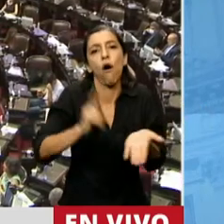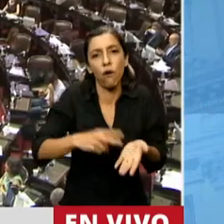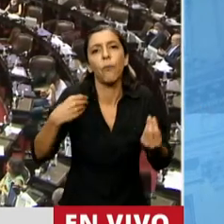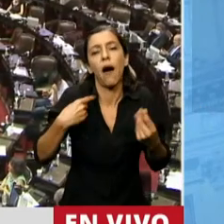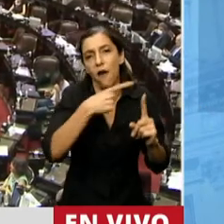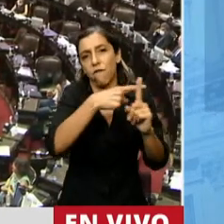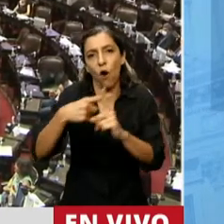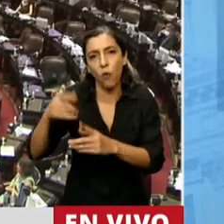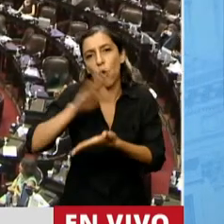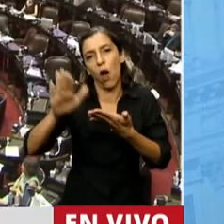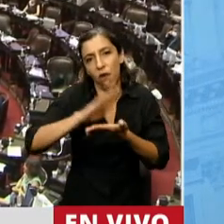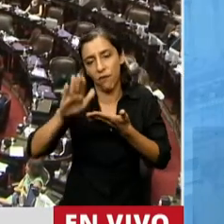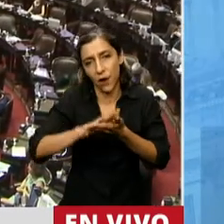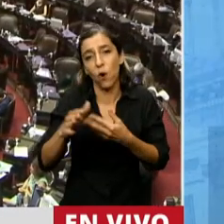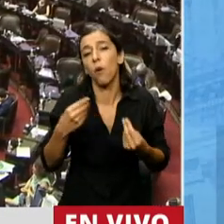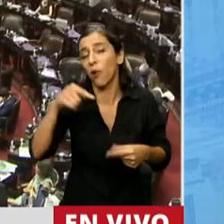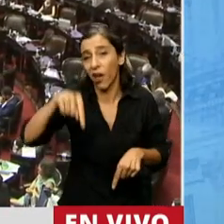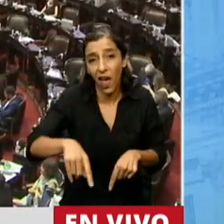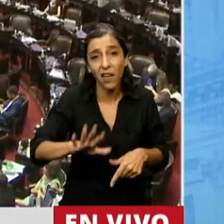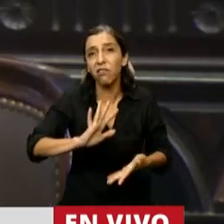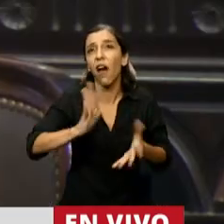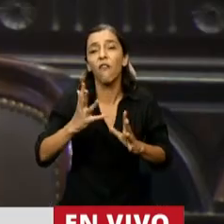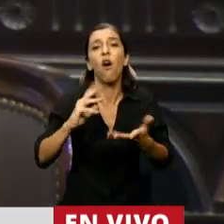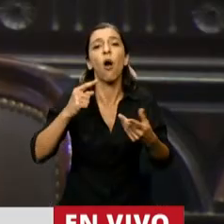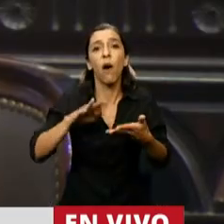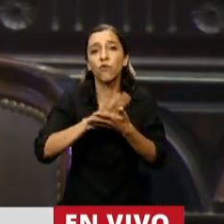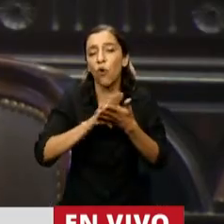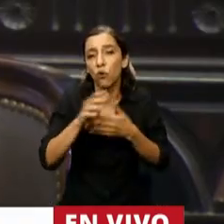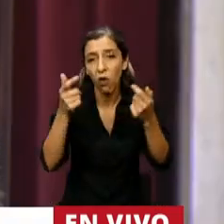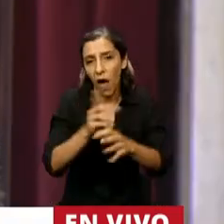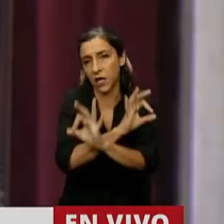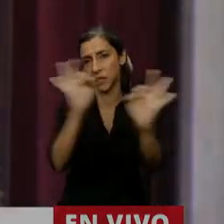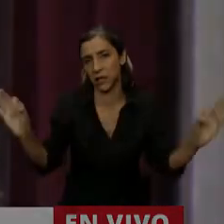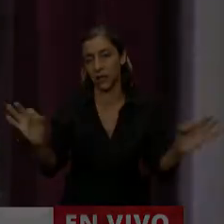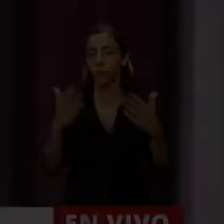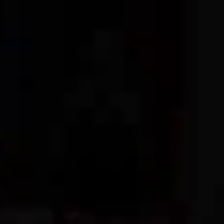tiene ninguna previsibilidad. Muchas gracias, señor presidente. Muchas gracias, diputada Jeter.